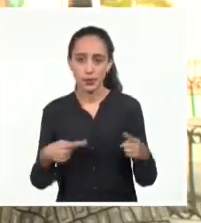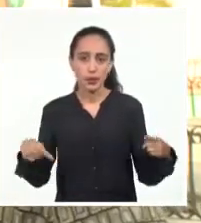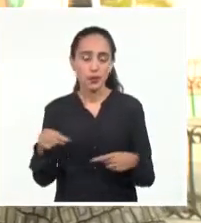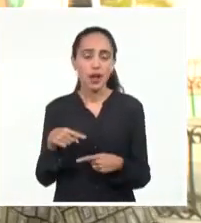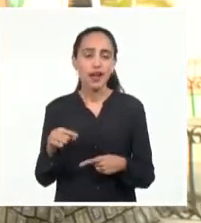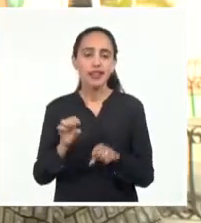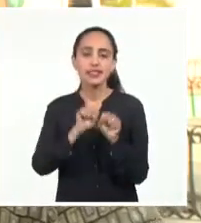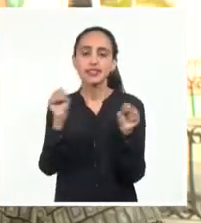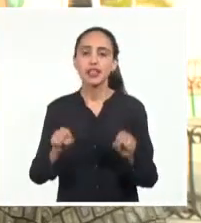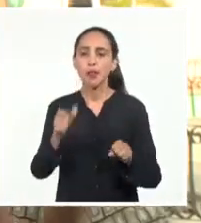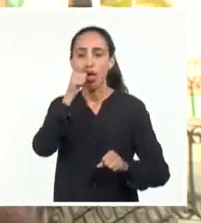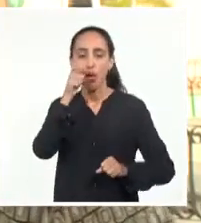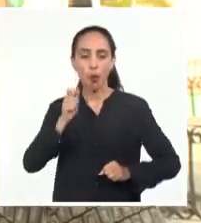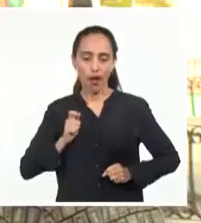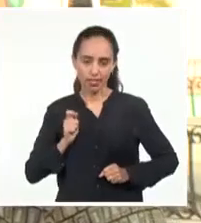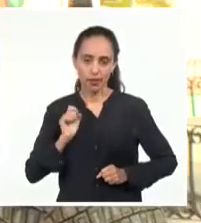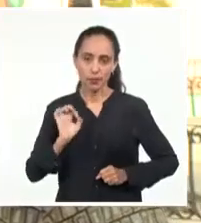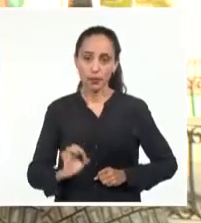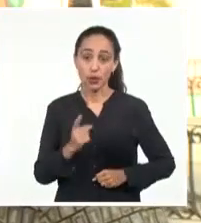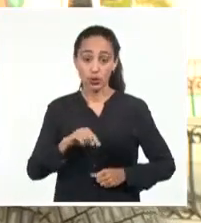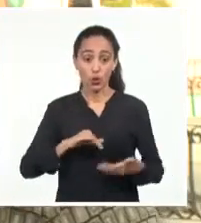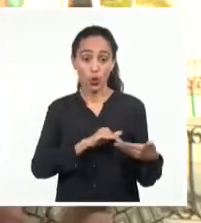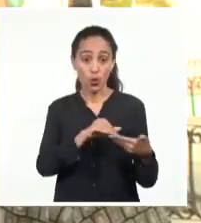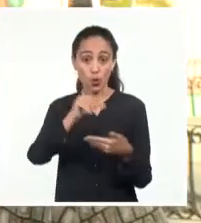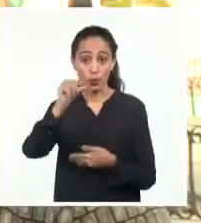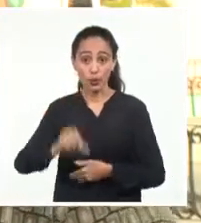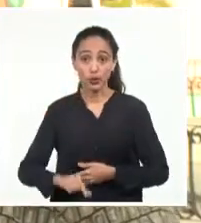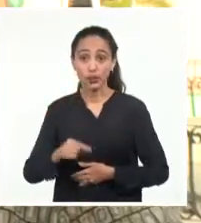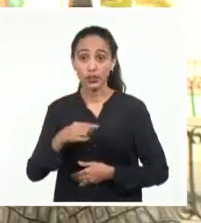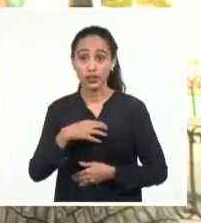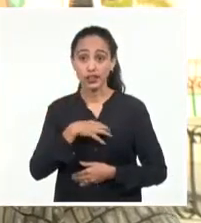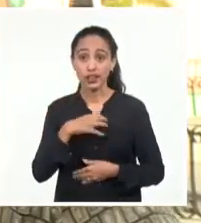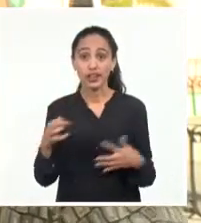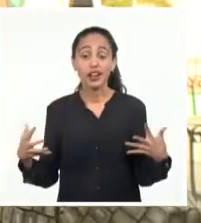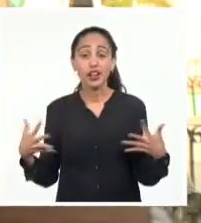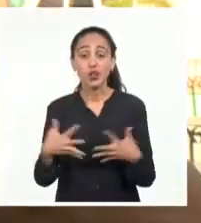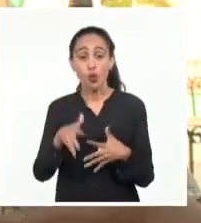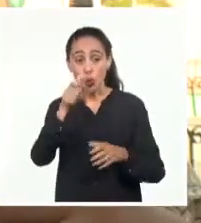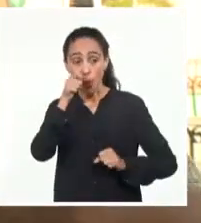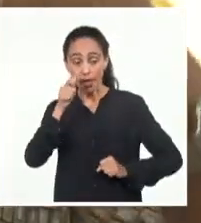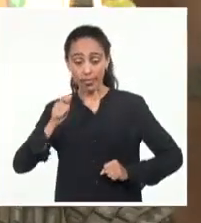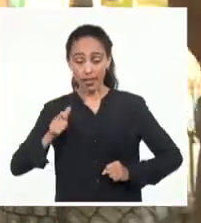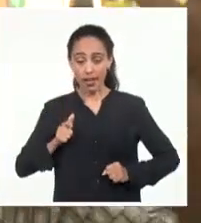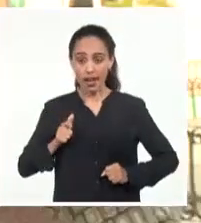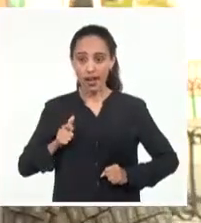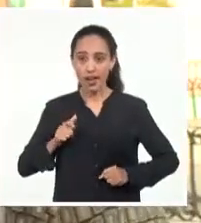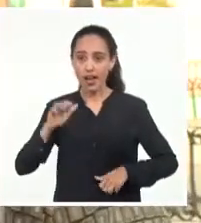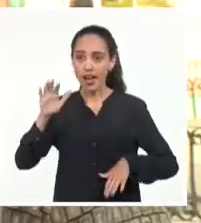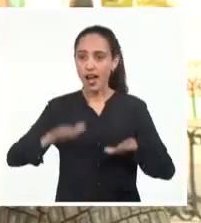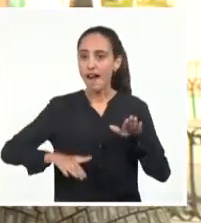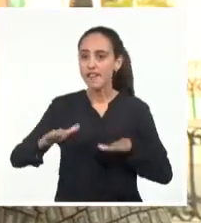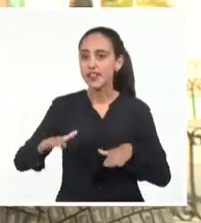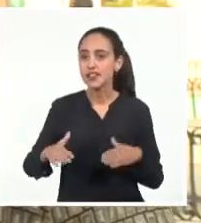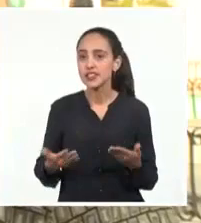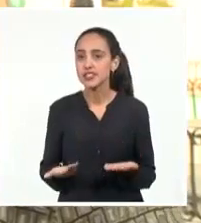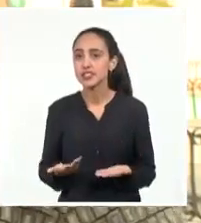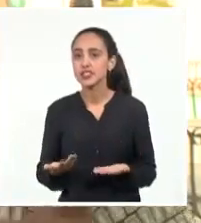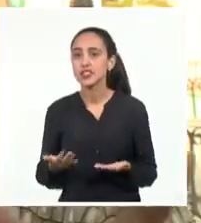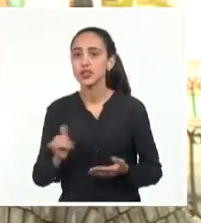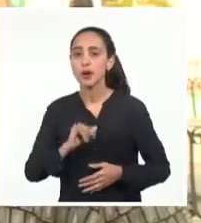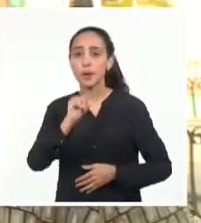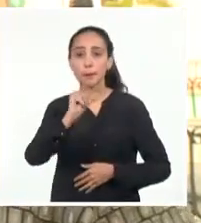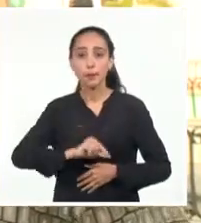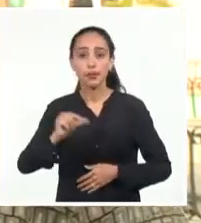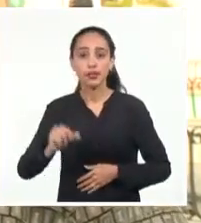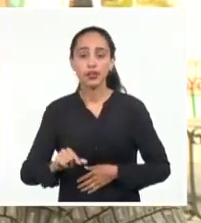decir, estos compañeros y compañeras que tienen que ver con el sistema de guardia, que a veces son vulnerables, a veces desgraciadamente hemos encontrado casos que